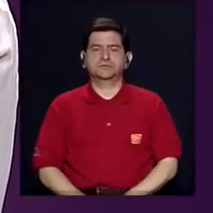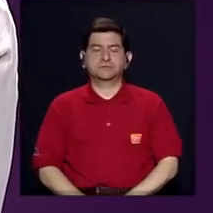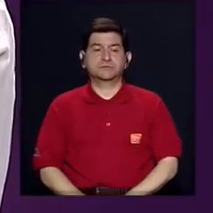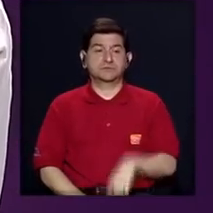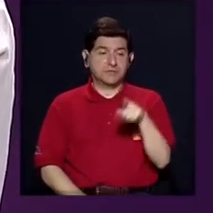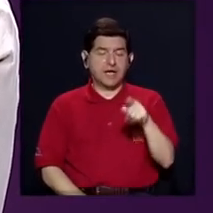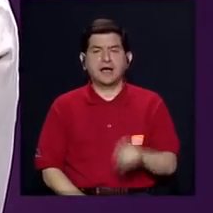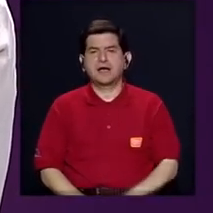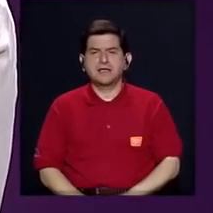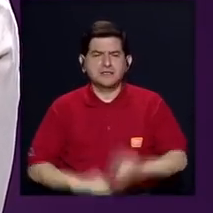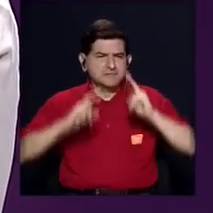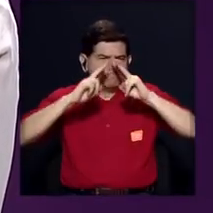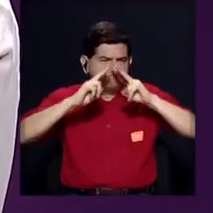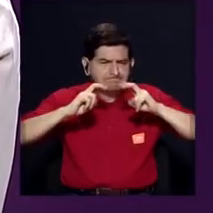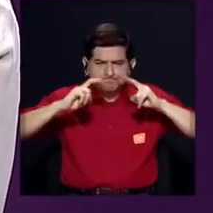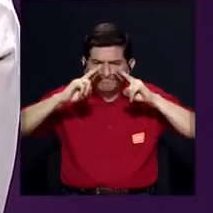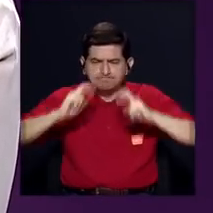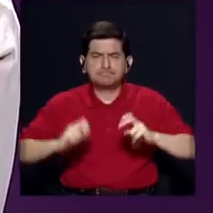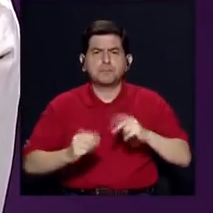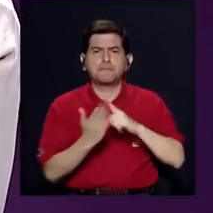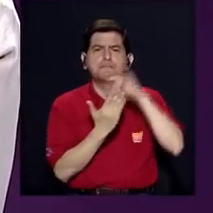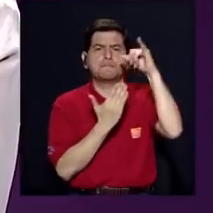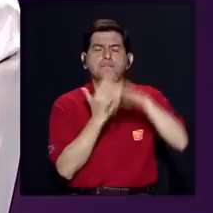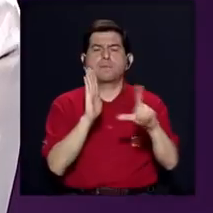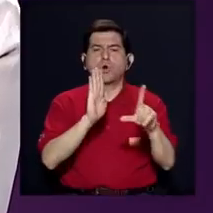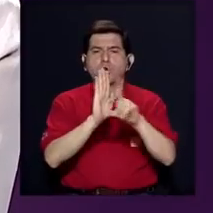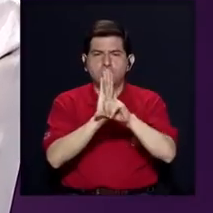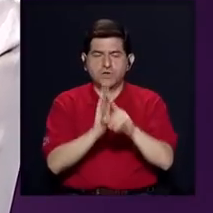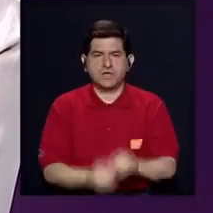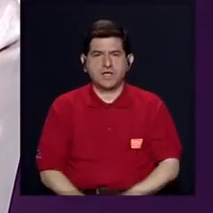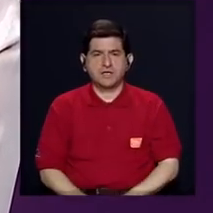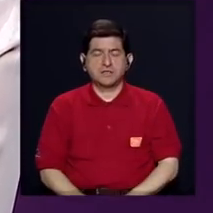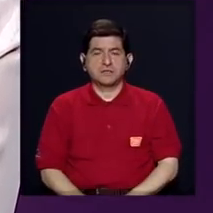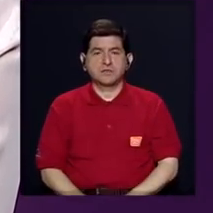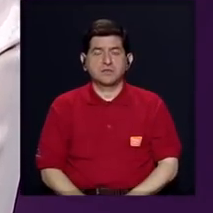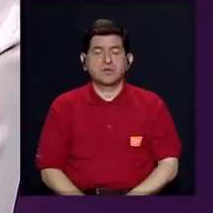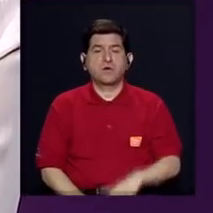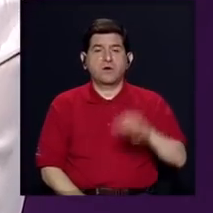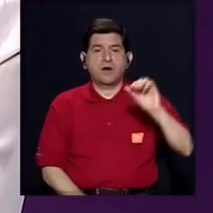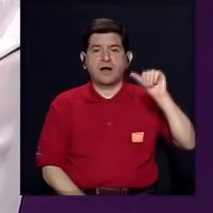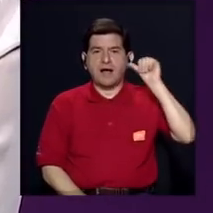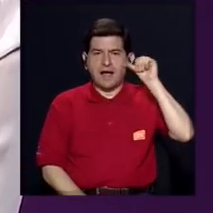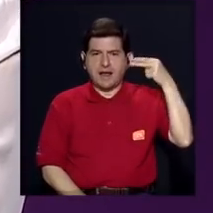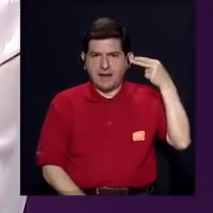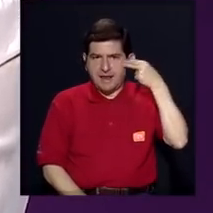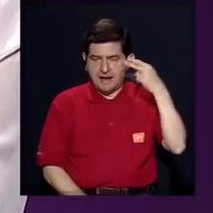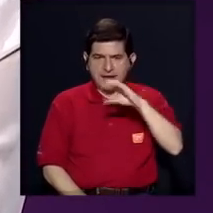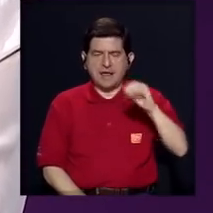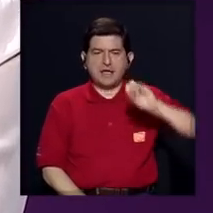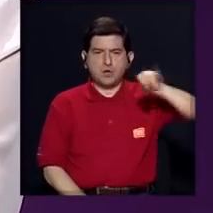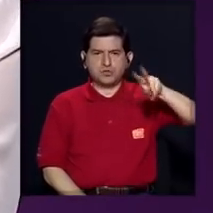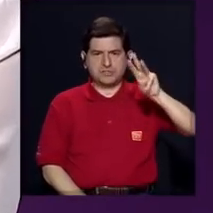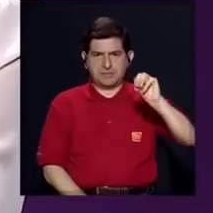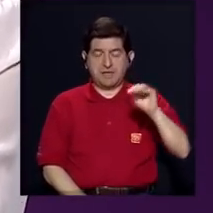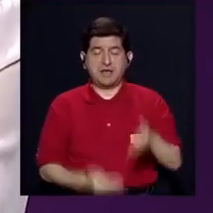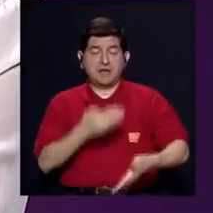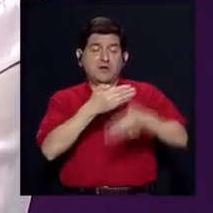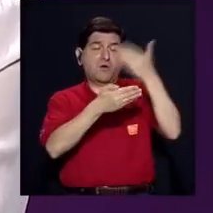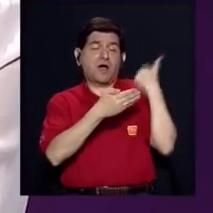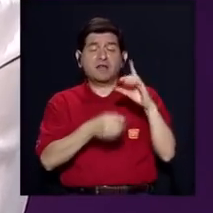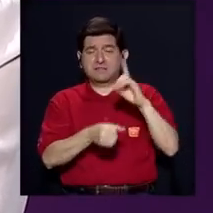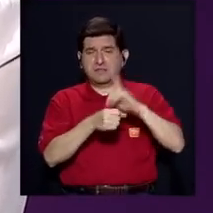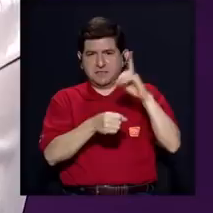se conocía un proyecto de ley que dejaron presentado en helena chacón y josé merino cuando fueron diputados